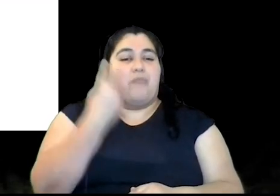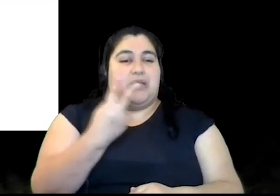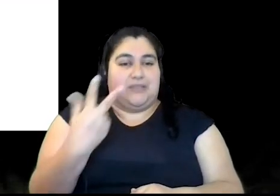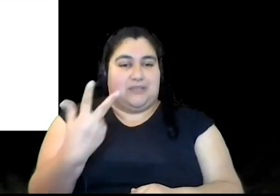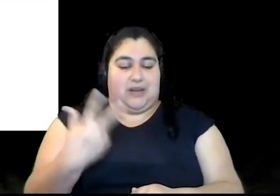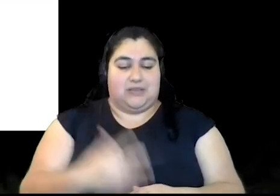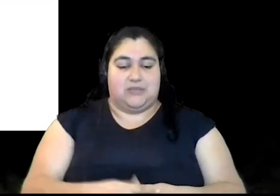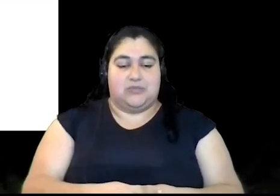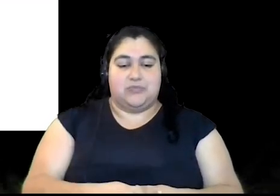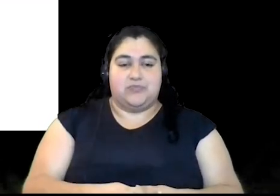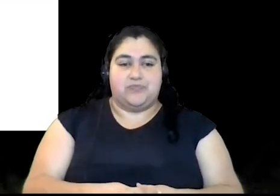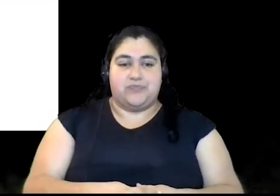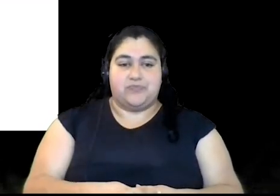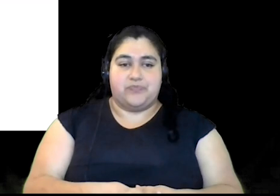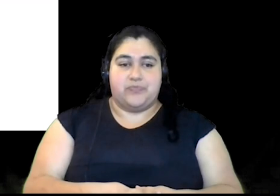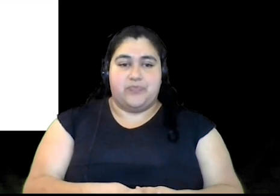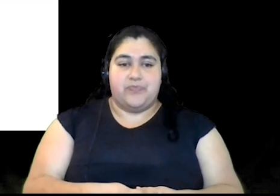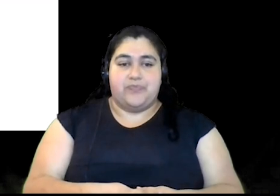reglamentario.